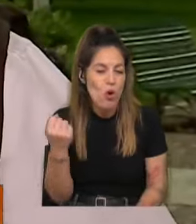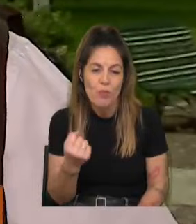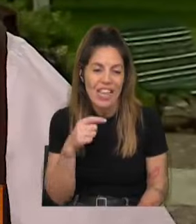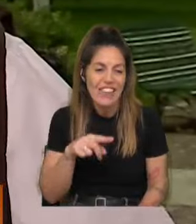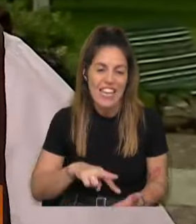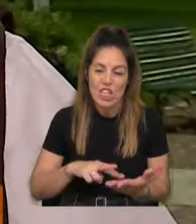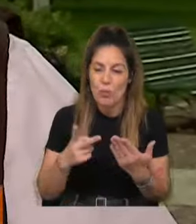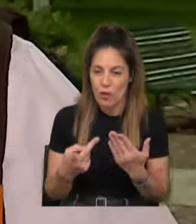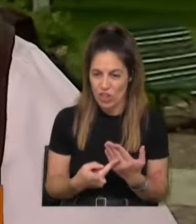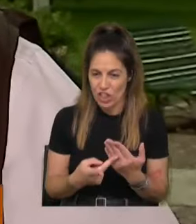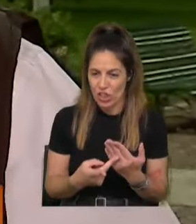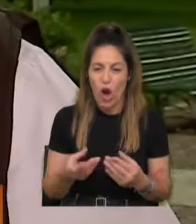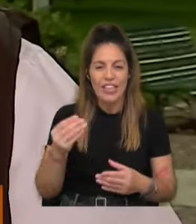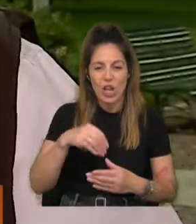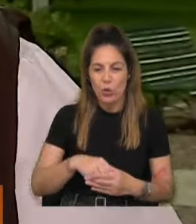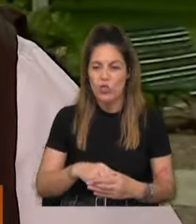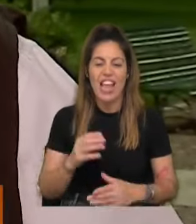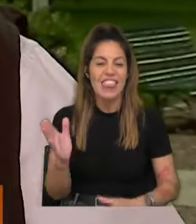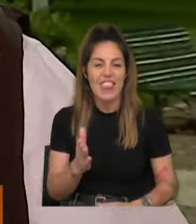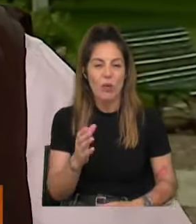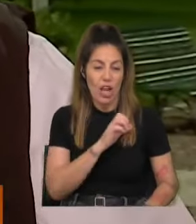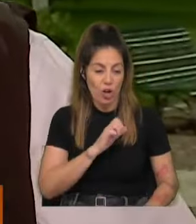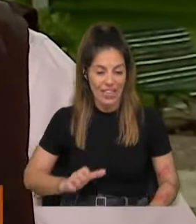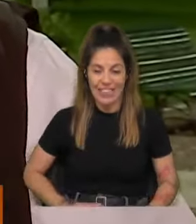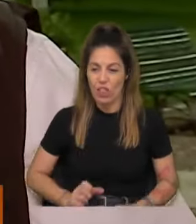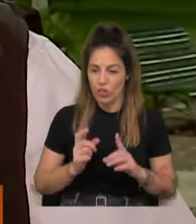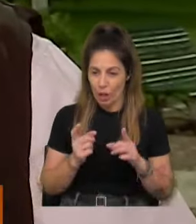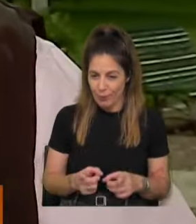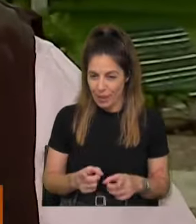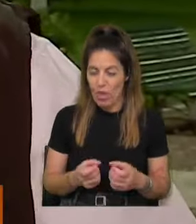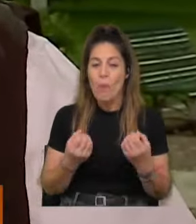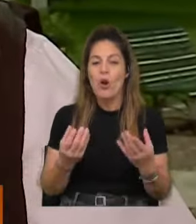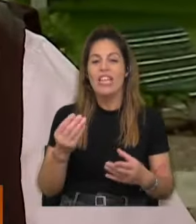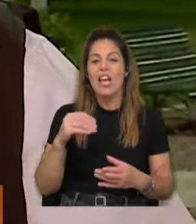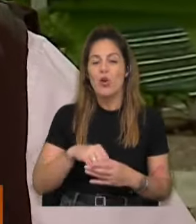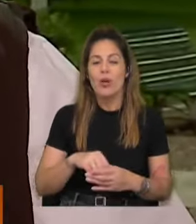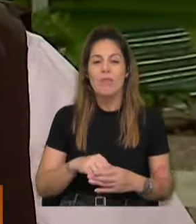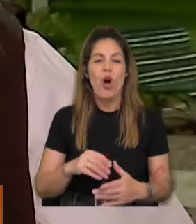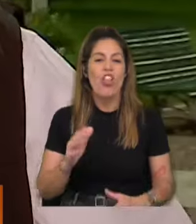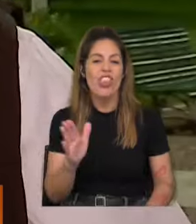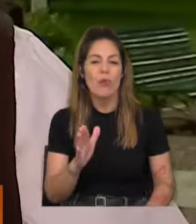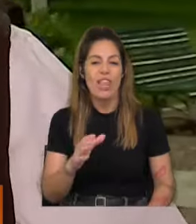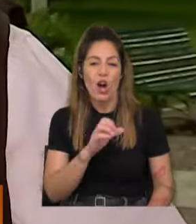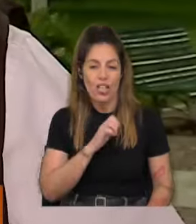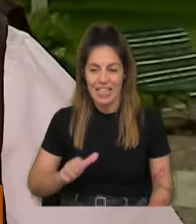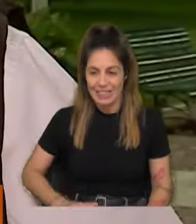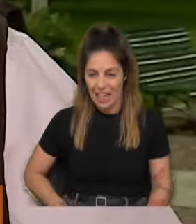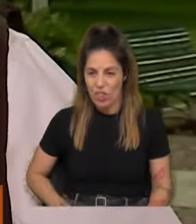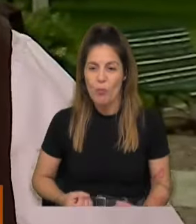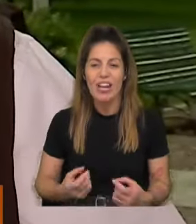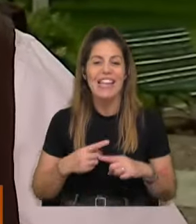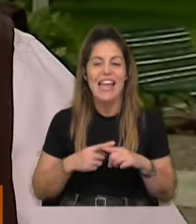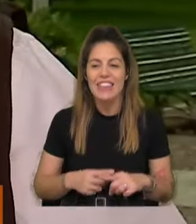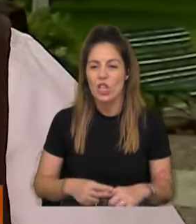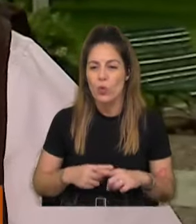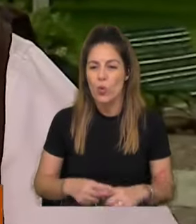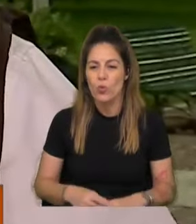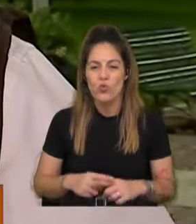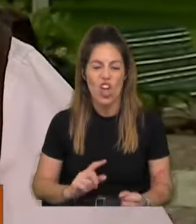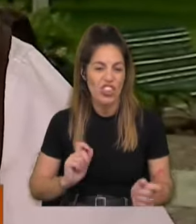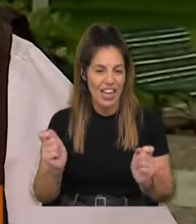proyecto nuestro que incluy a las deudas con el estado también por qué incluimos a las deudas con el estado porque la discusión de la de la